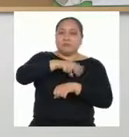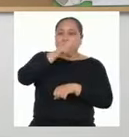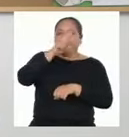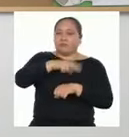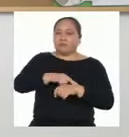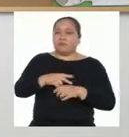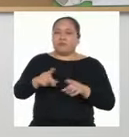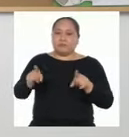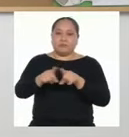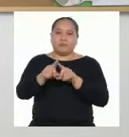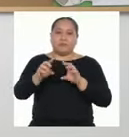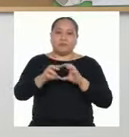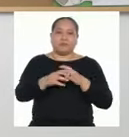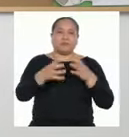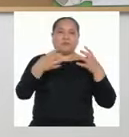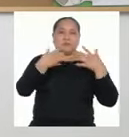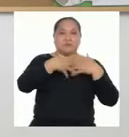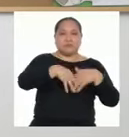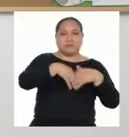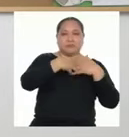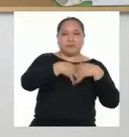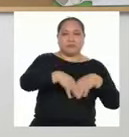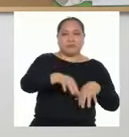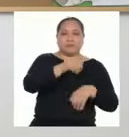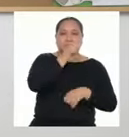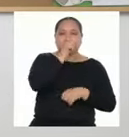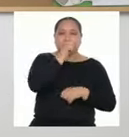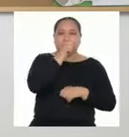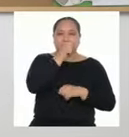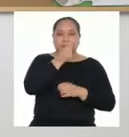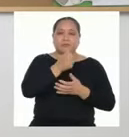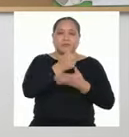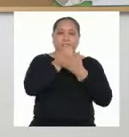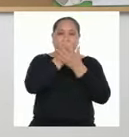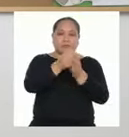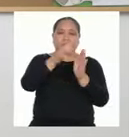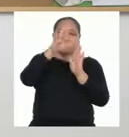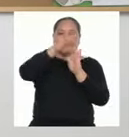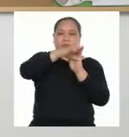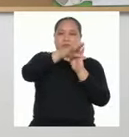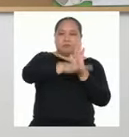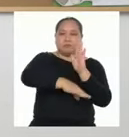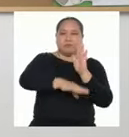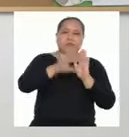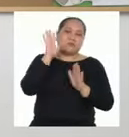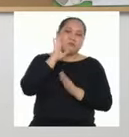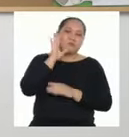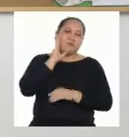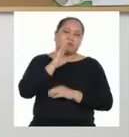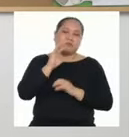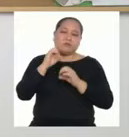entidades privadas que contribuyen a mitigar la contaminación.